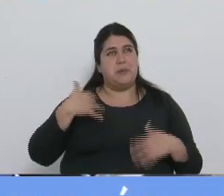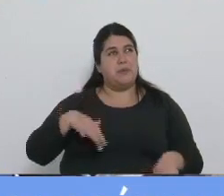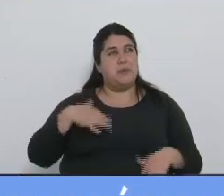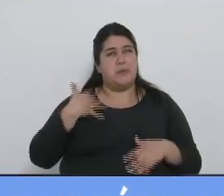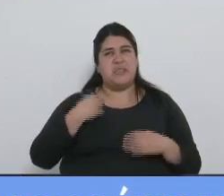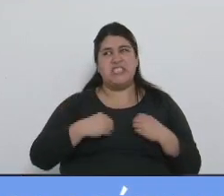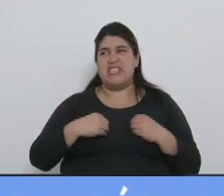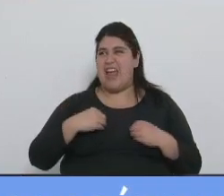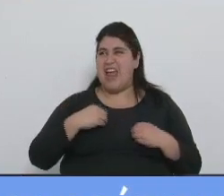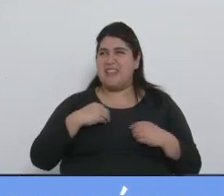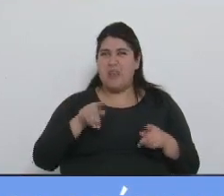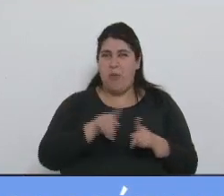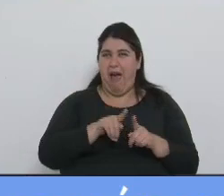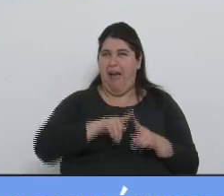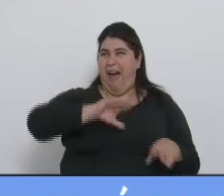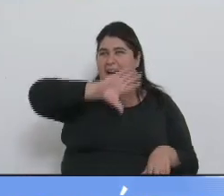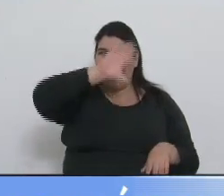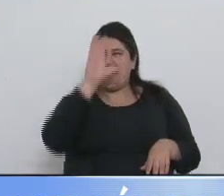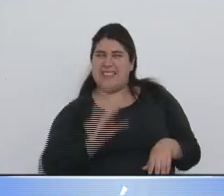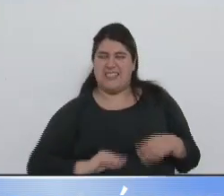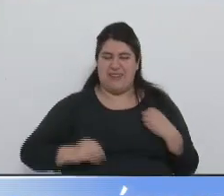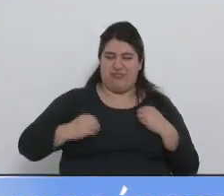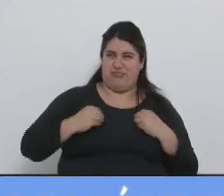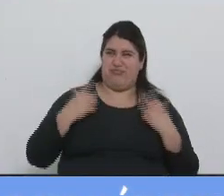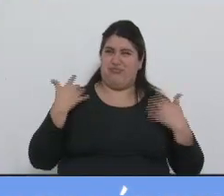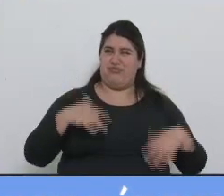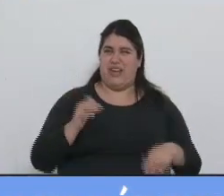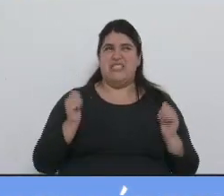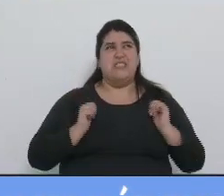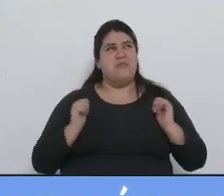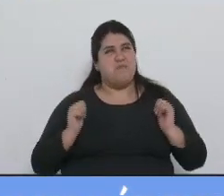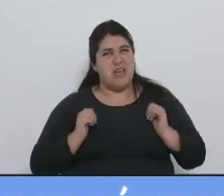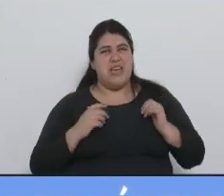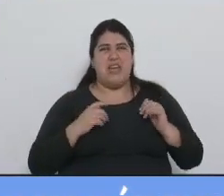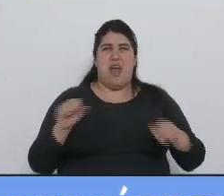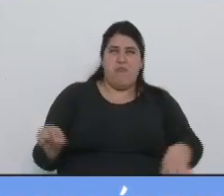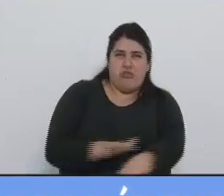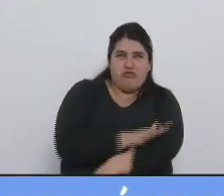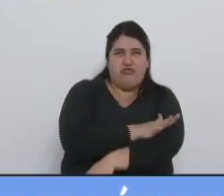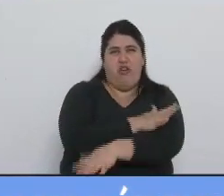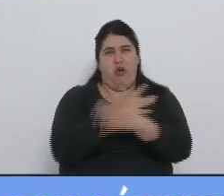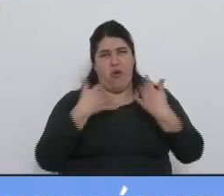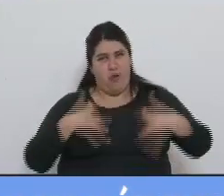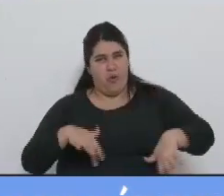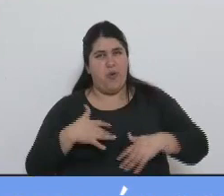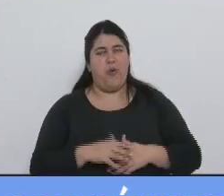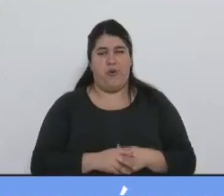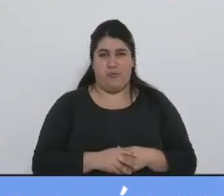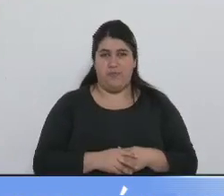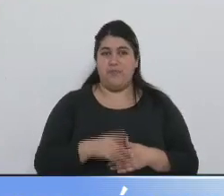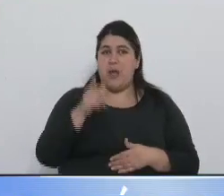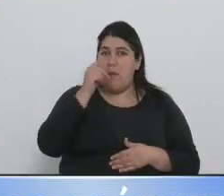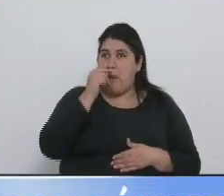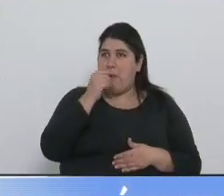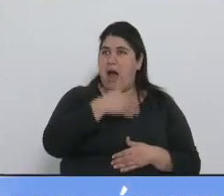lo largo y ancho del país con muchísima expectativa, con muchísima emoción, porque estos papás y